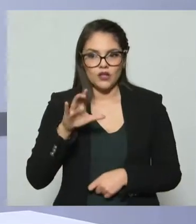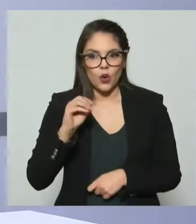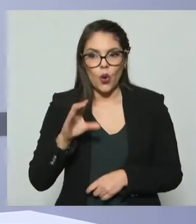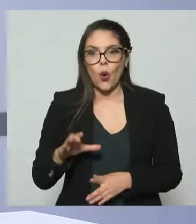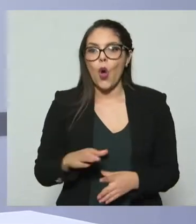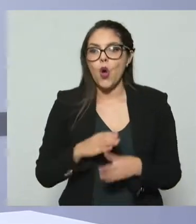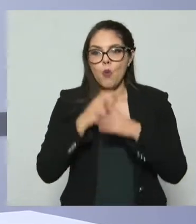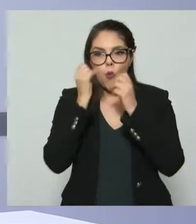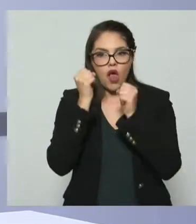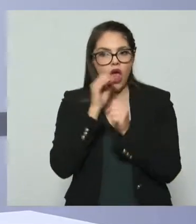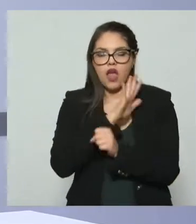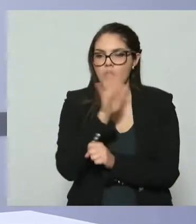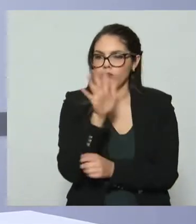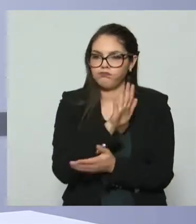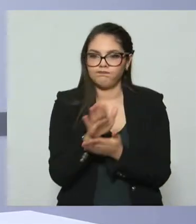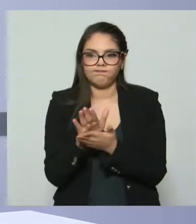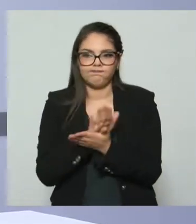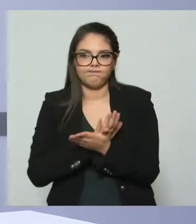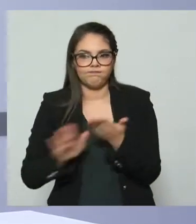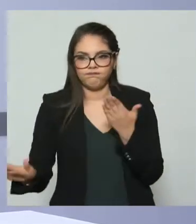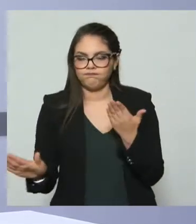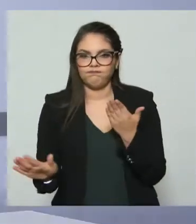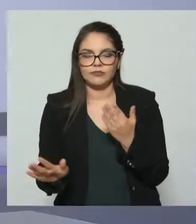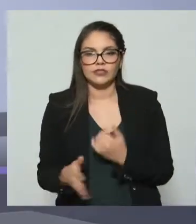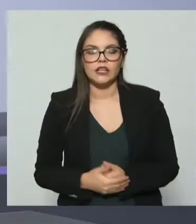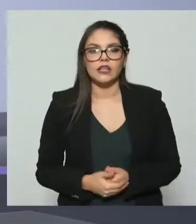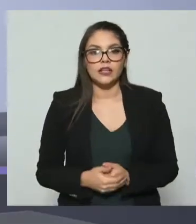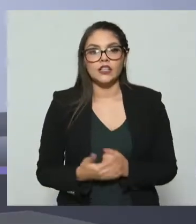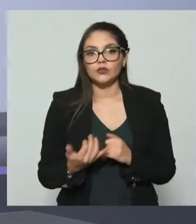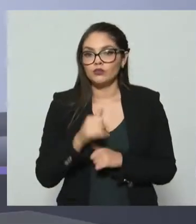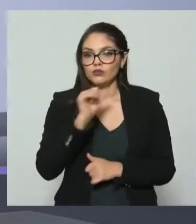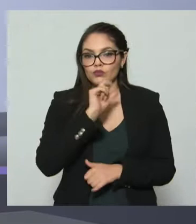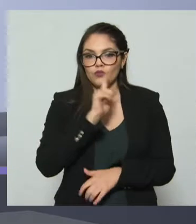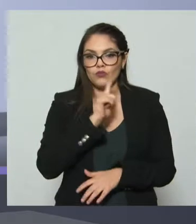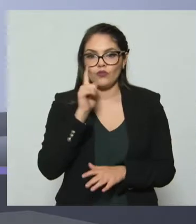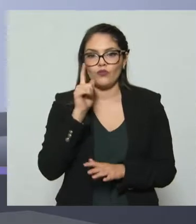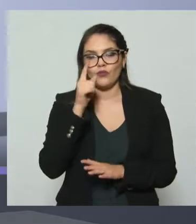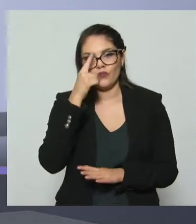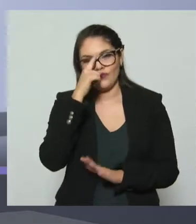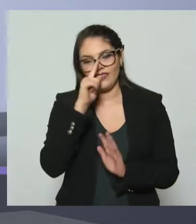plásticos para la ciudad. También creamos la ley de la Fiscalía.